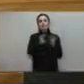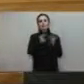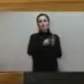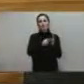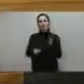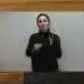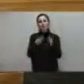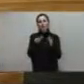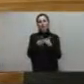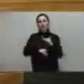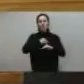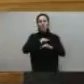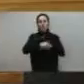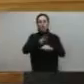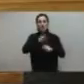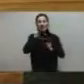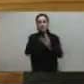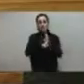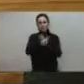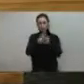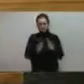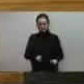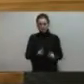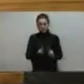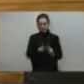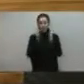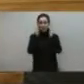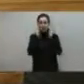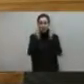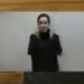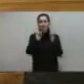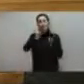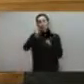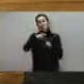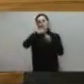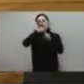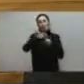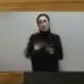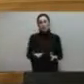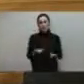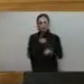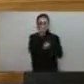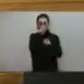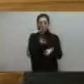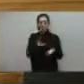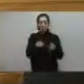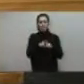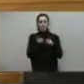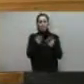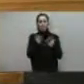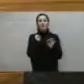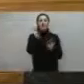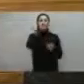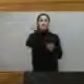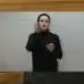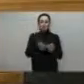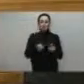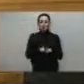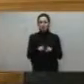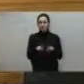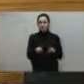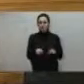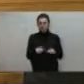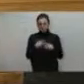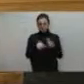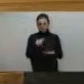y el cumplimiento de estrictas normas internacionales. Otro elemento clave que le comento, que a lo largo de los últimos años ha sido su